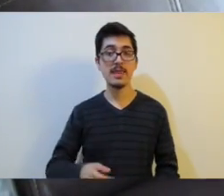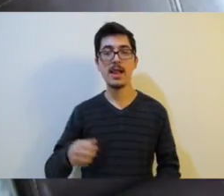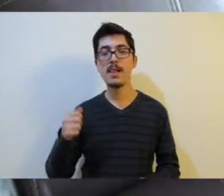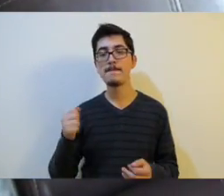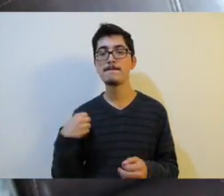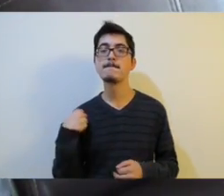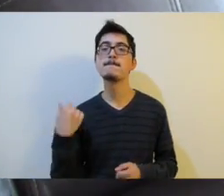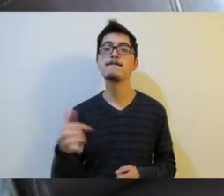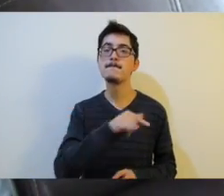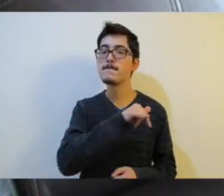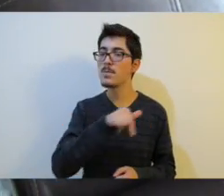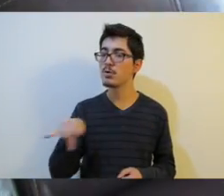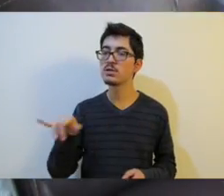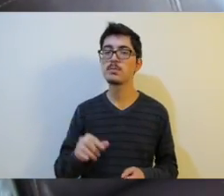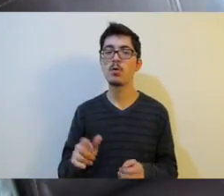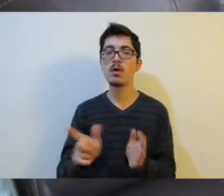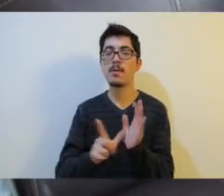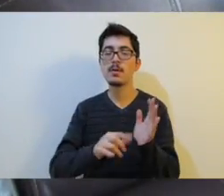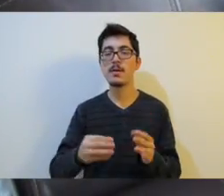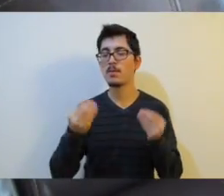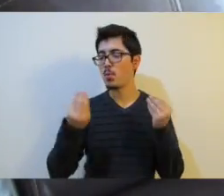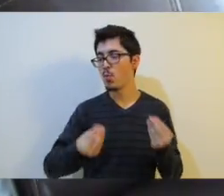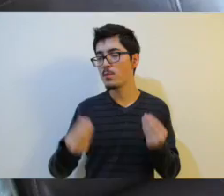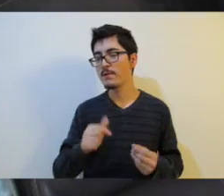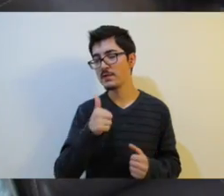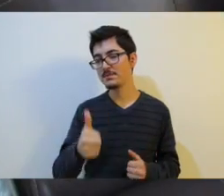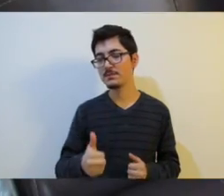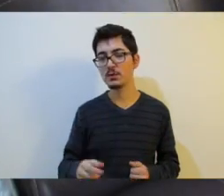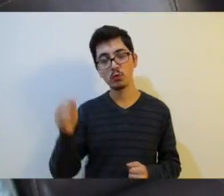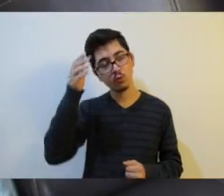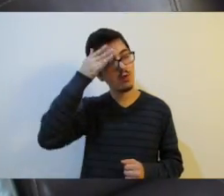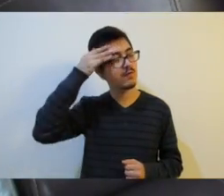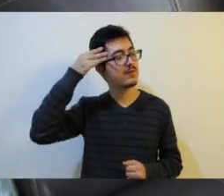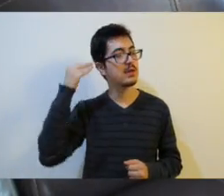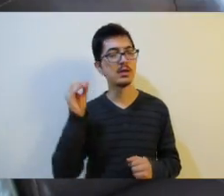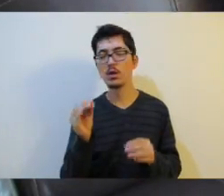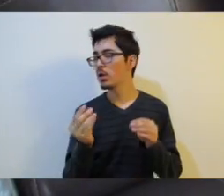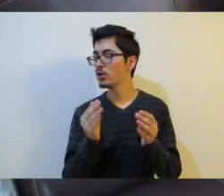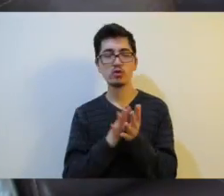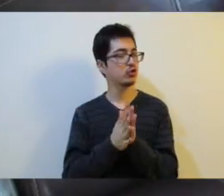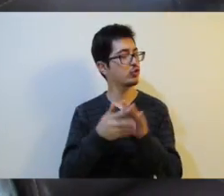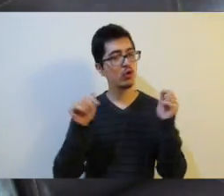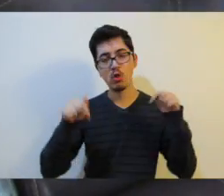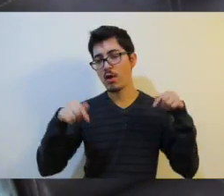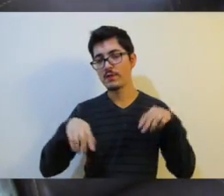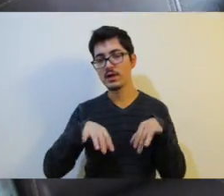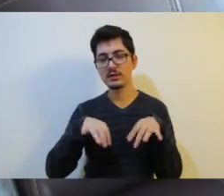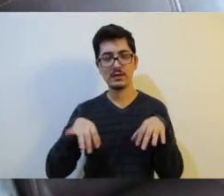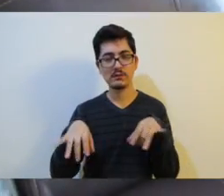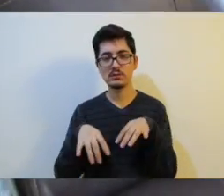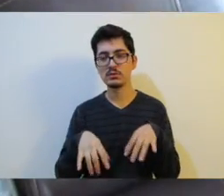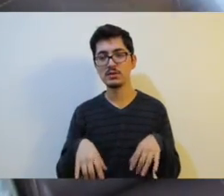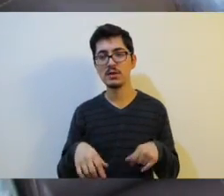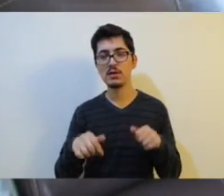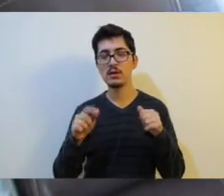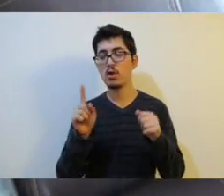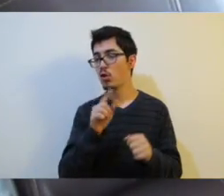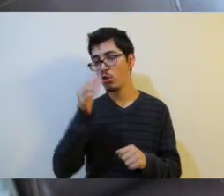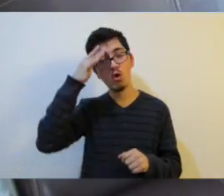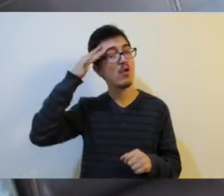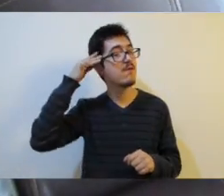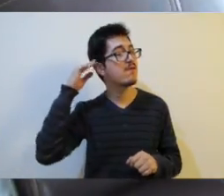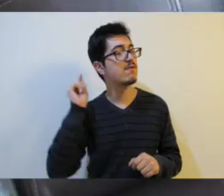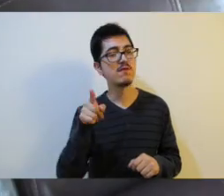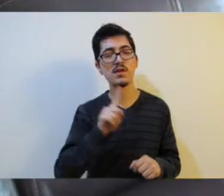estén muy muy bien. Y no olviden que cualquier sugerencia, duda, comentario, acá abajo en los comentarios. No olviden darle like al video y por sobre todas las